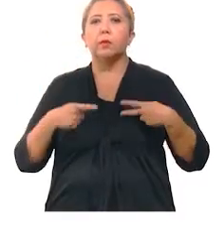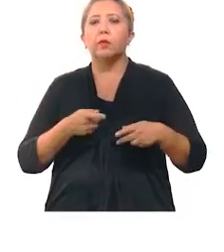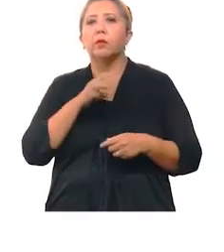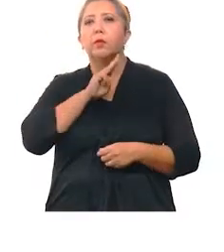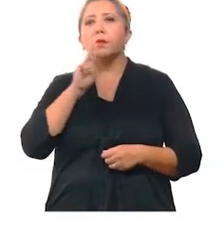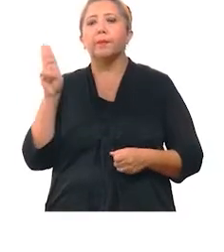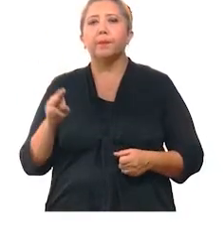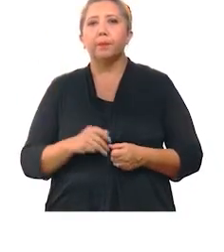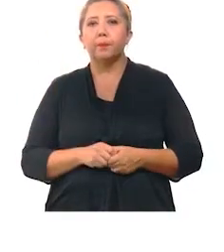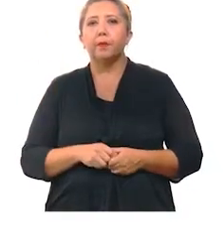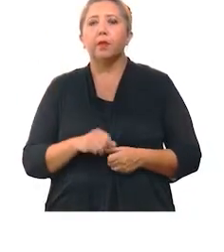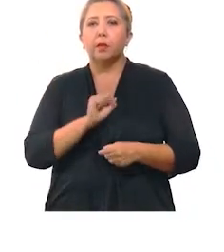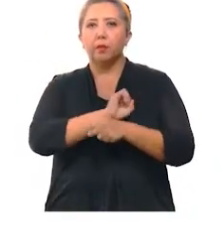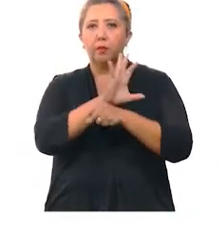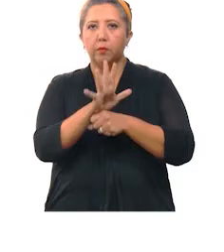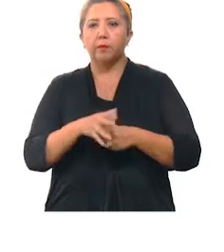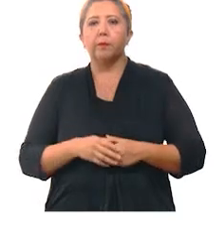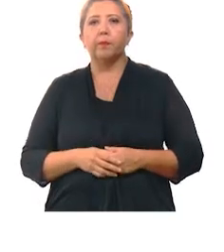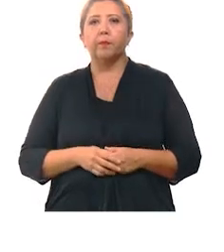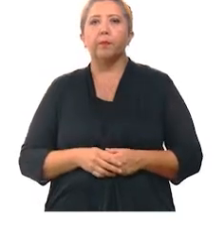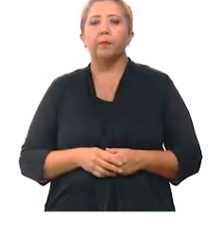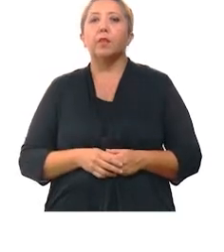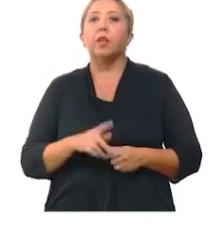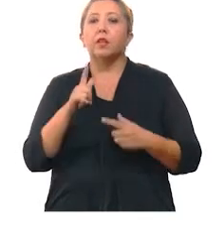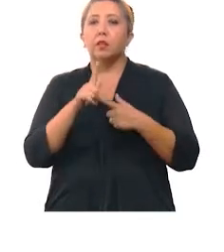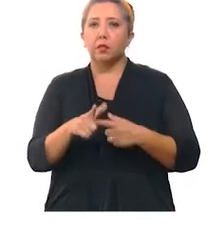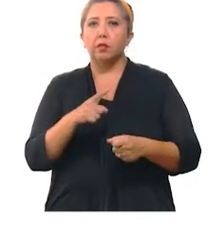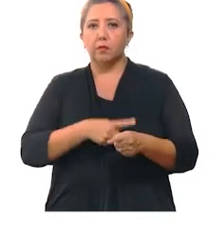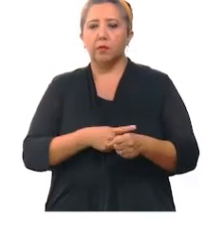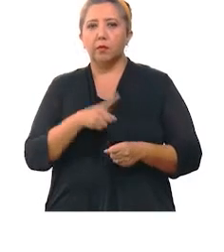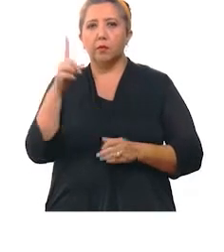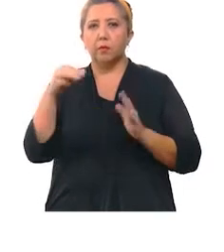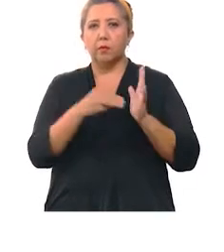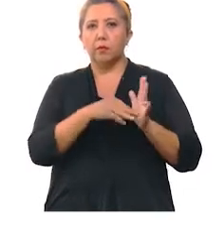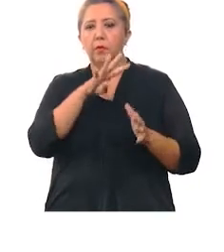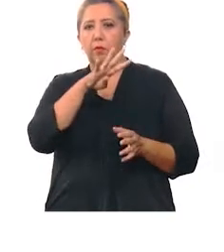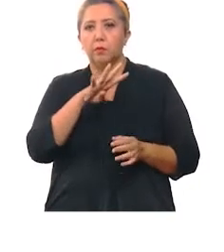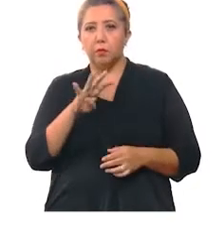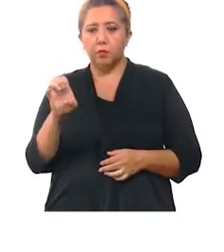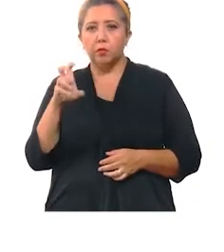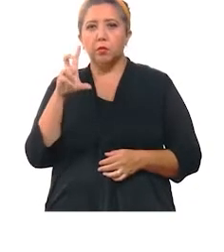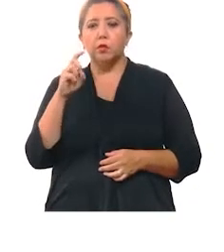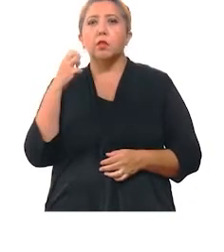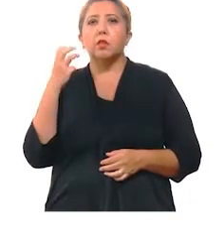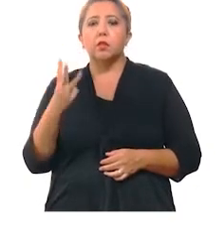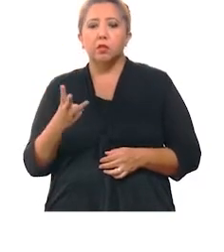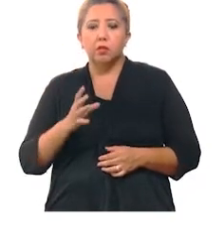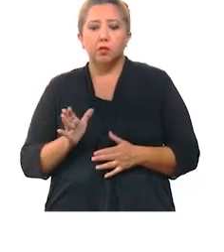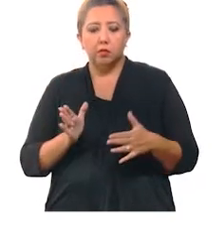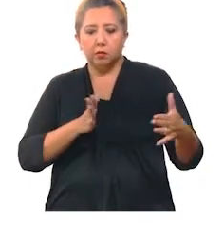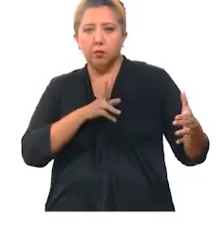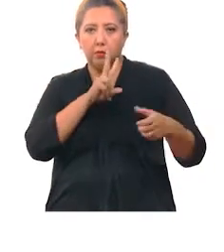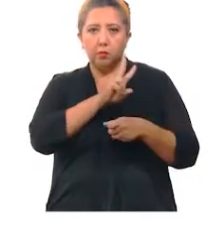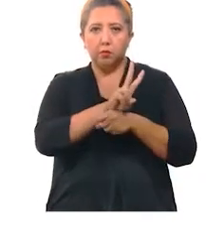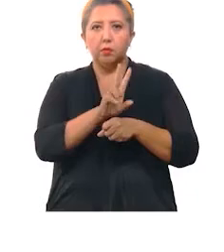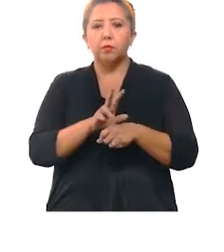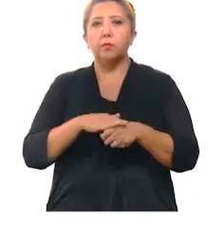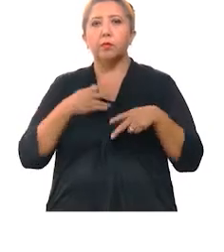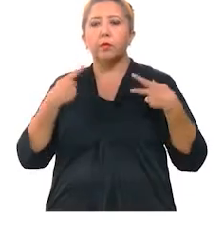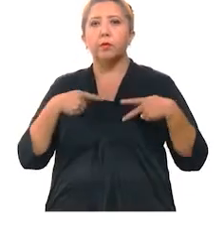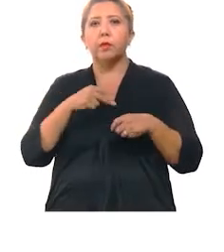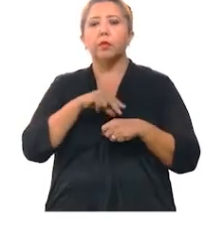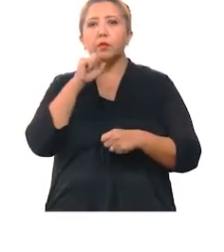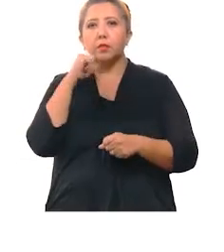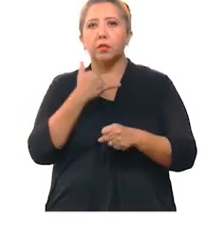personas fallecidas a causa del coronavirus. De los casos activos, 1.433 están estables, aislados, monitoreados